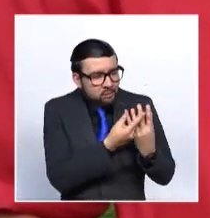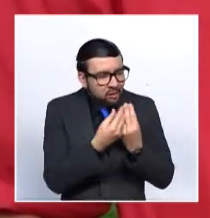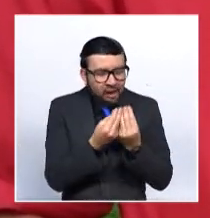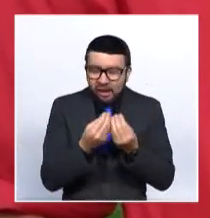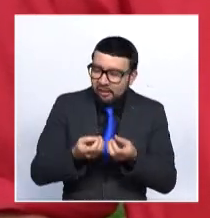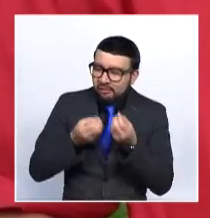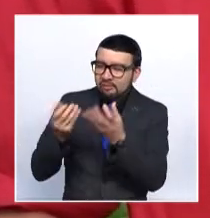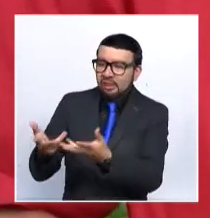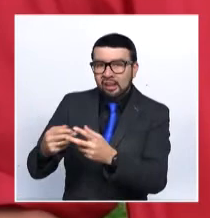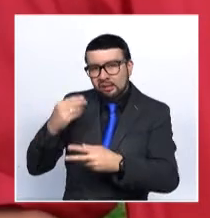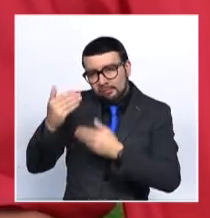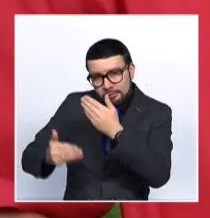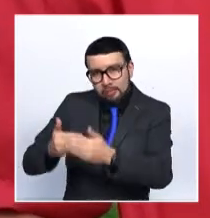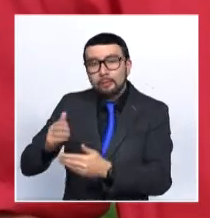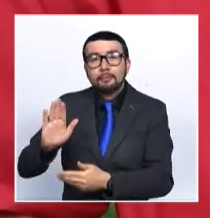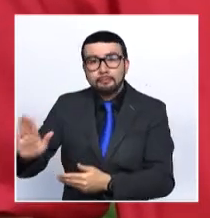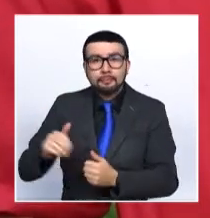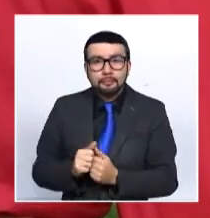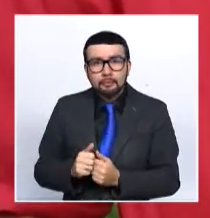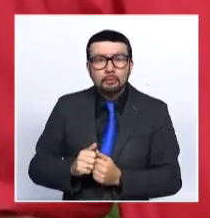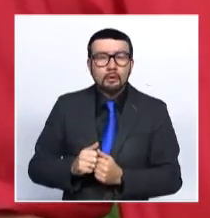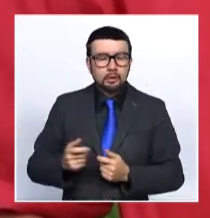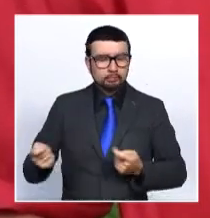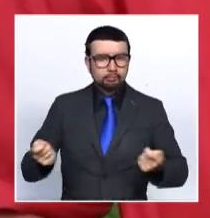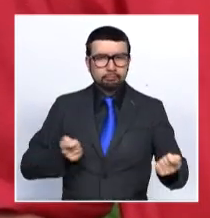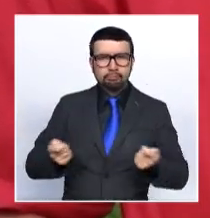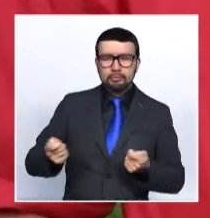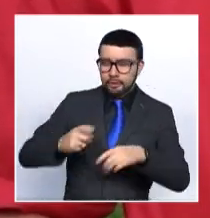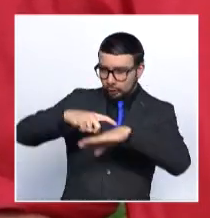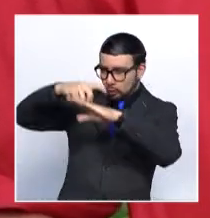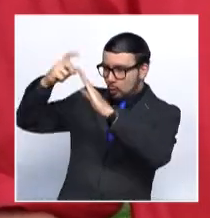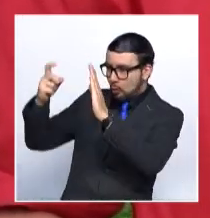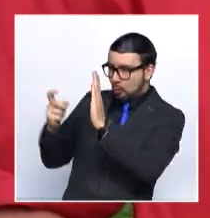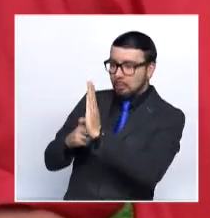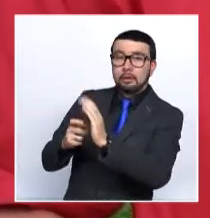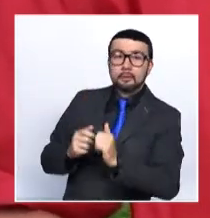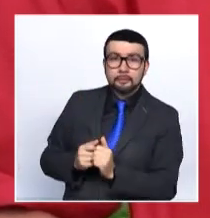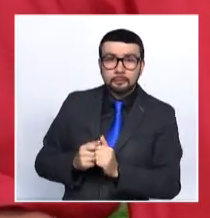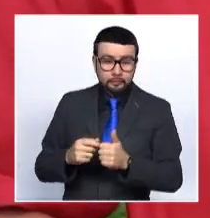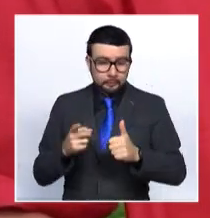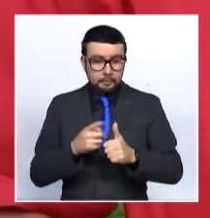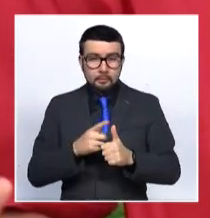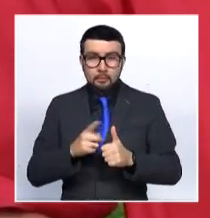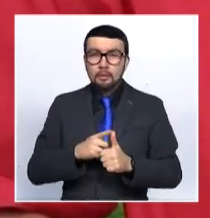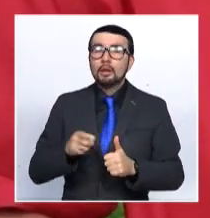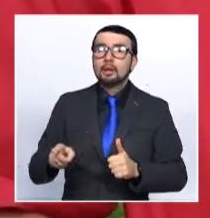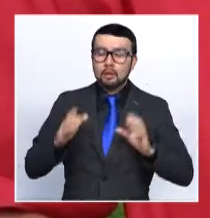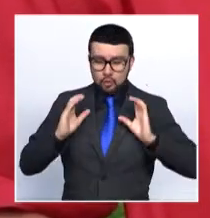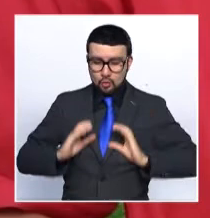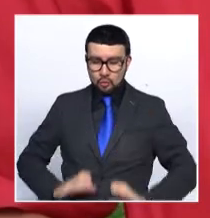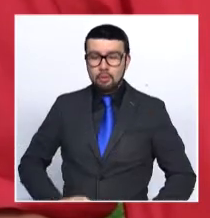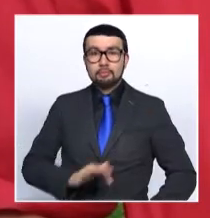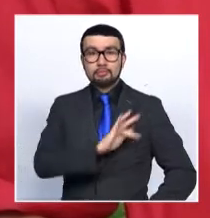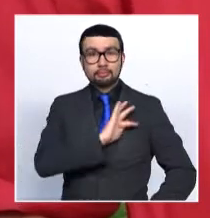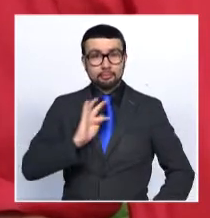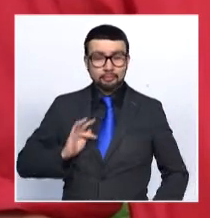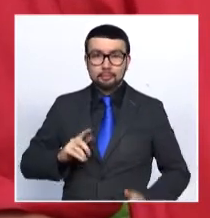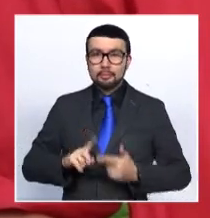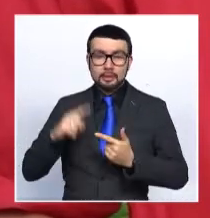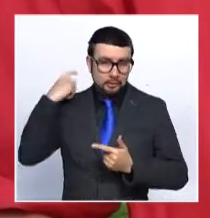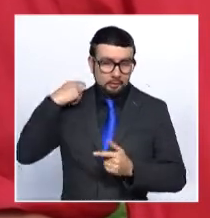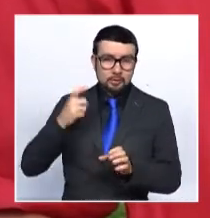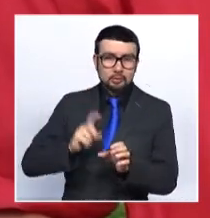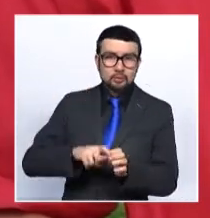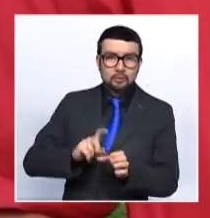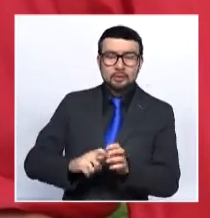y hacemos un manejo integral llevando tanto la parte de fisioterapia, la parte quiropráctica, la osteopatía y